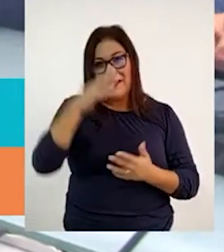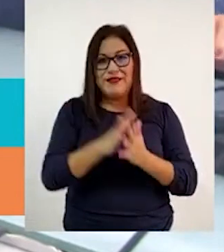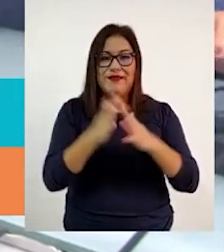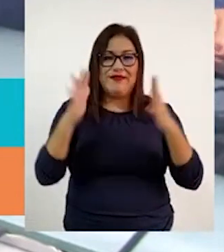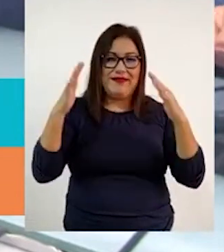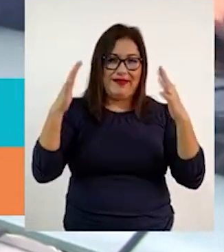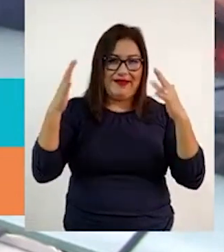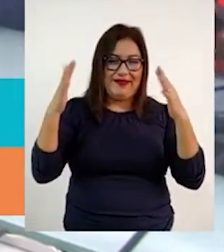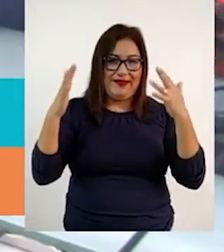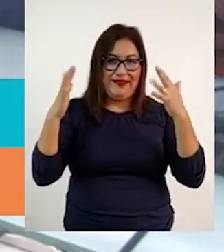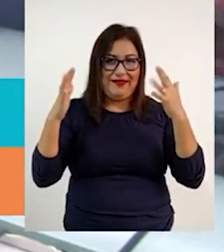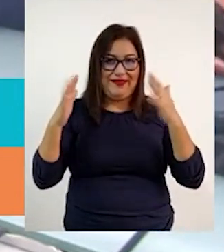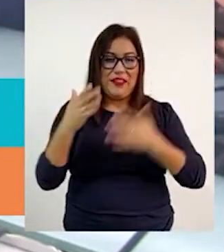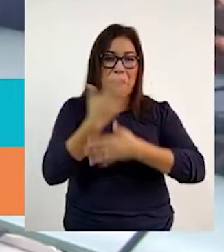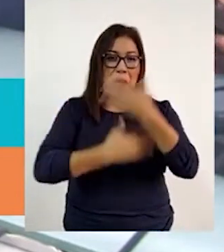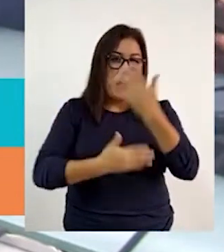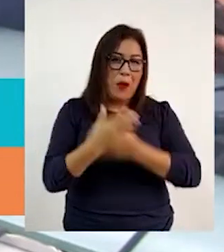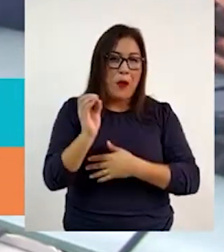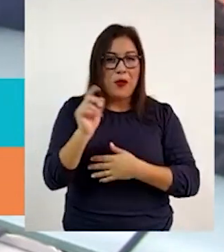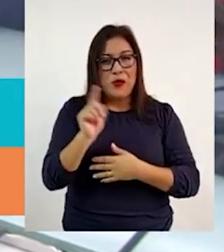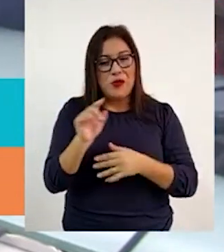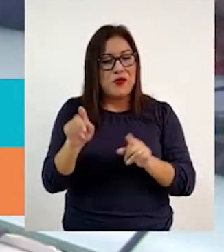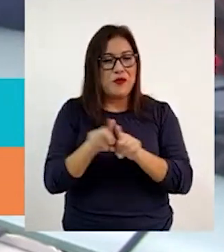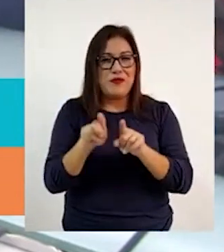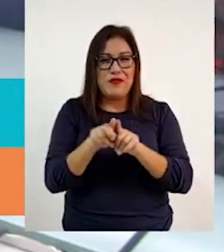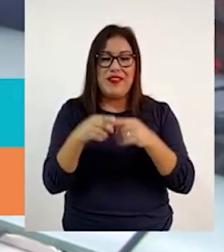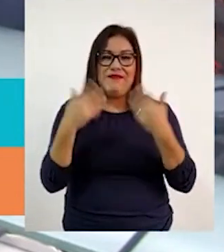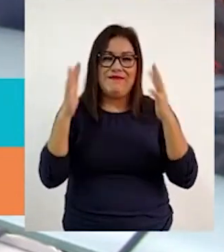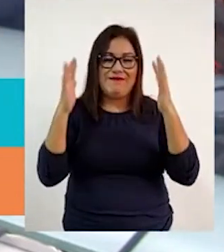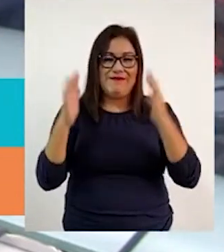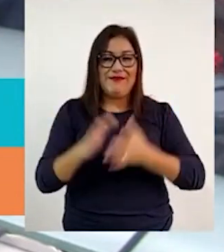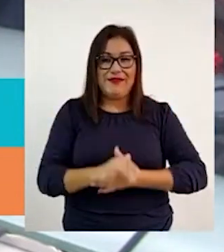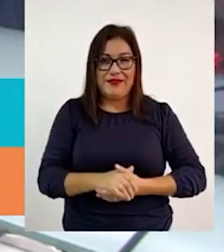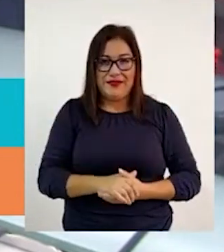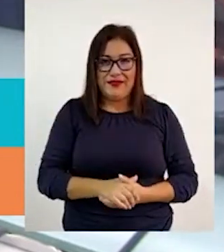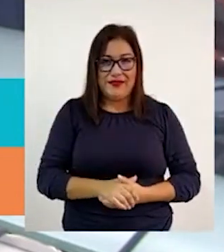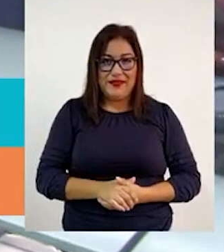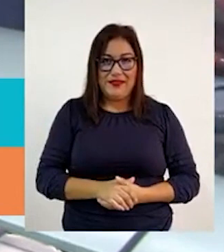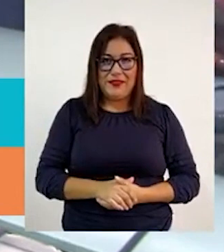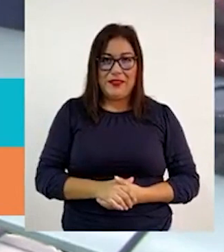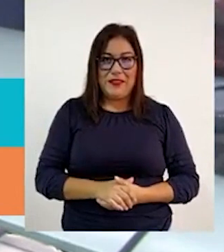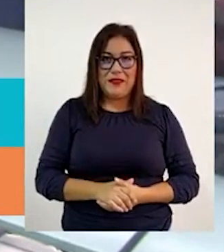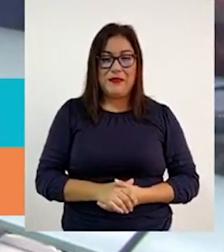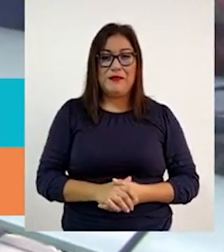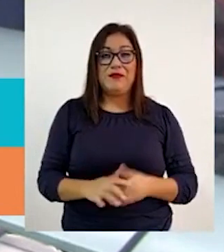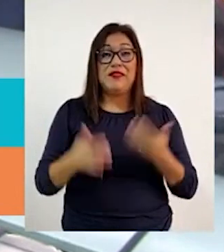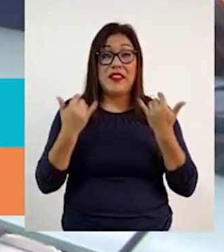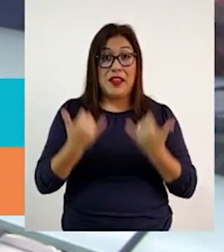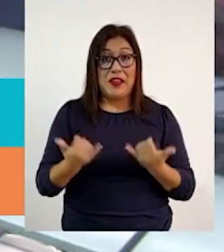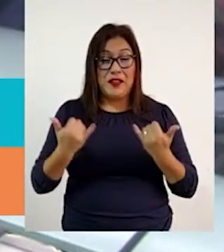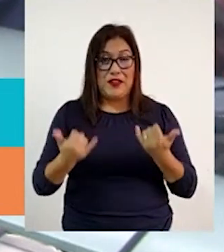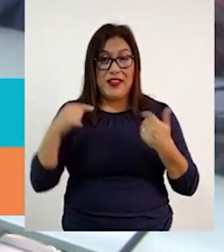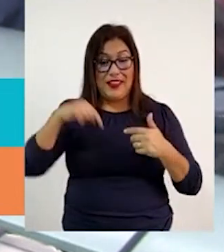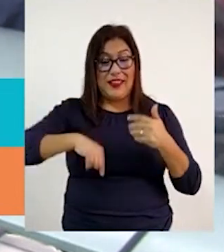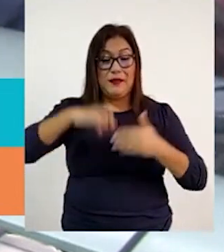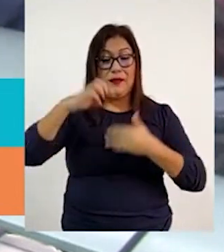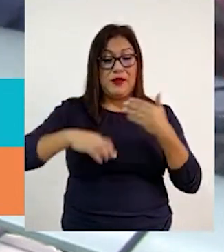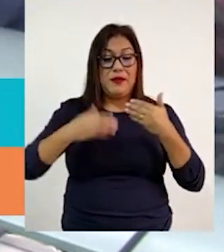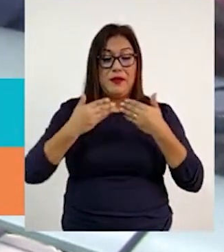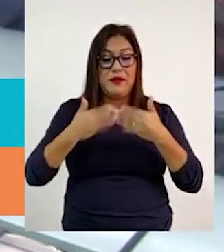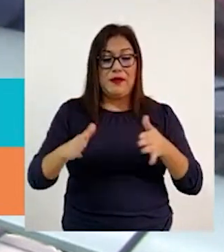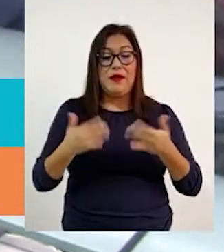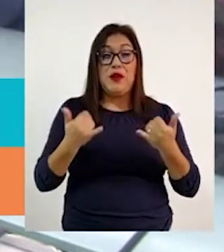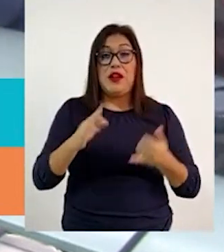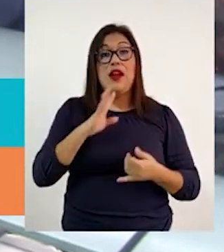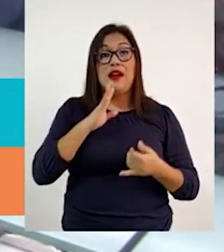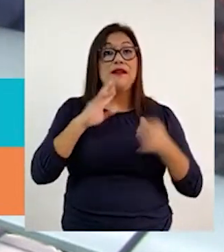sin discapacidad. Y ahora, Vilma, ahora sí, sin barreras, a tocar los temas